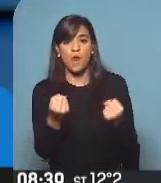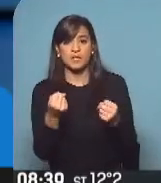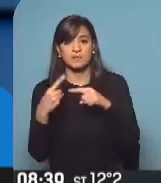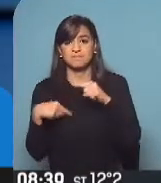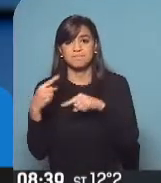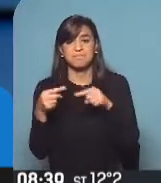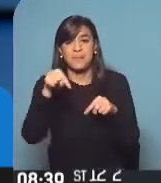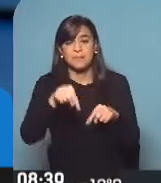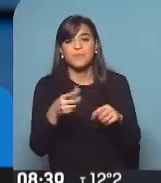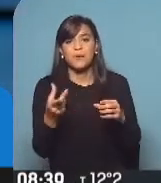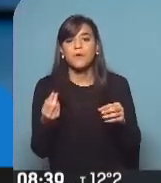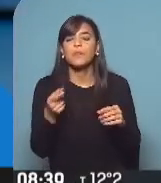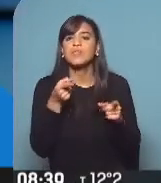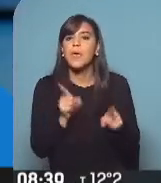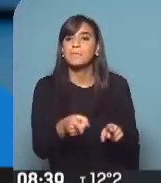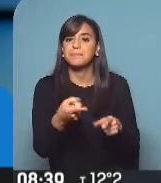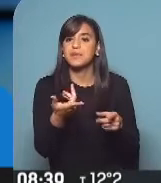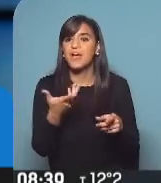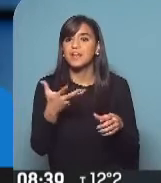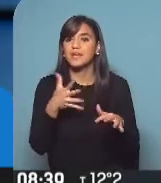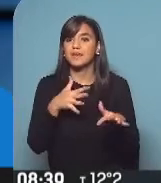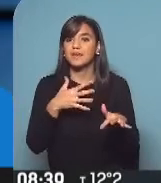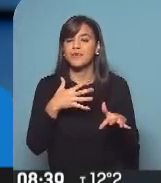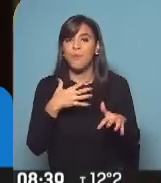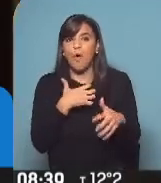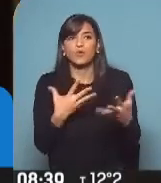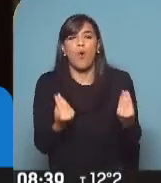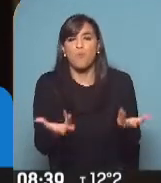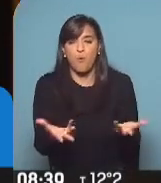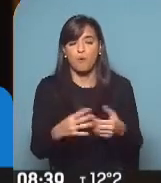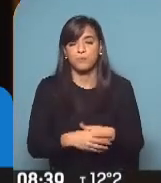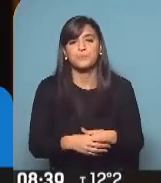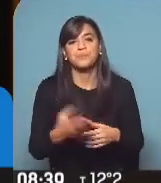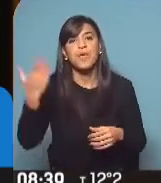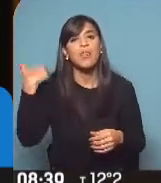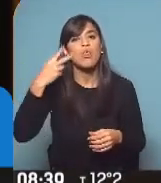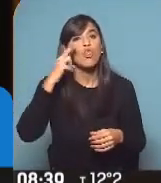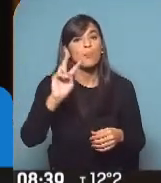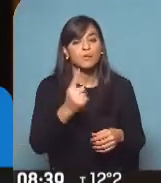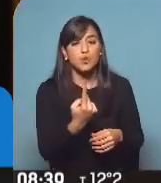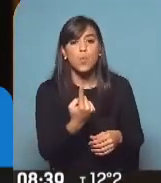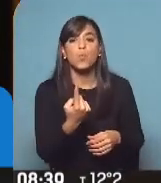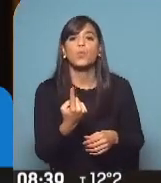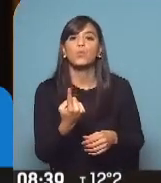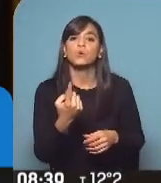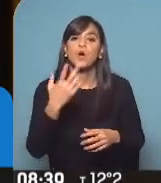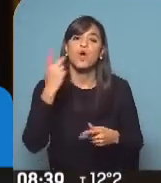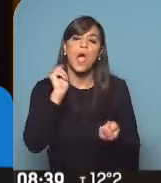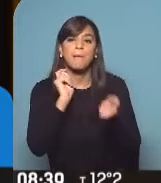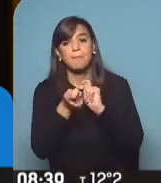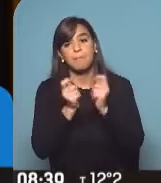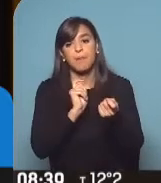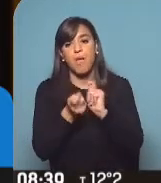nuestro país cuánto influye también en ese comportamiento por eso desde 2001 estamos en un escenario muy fluctuante en